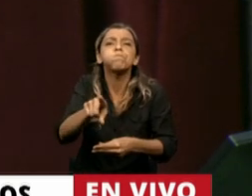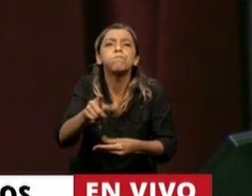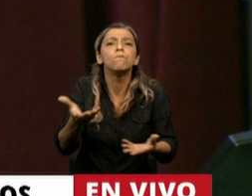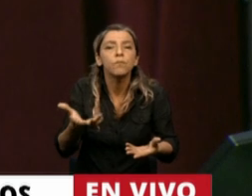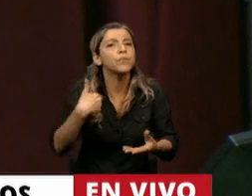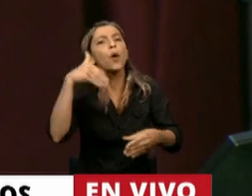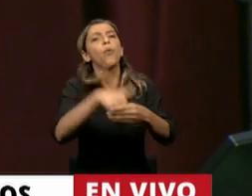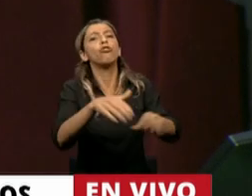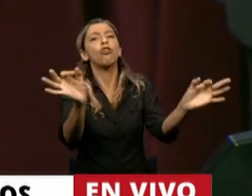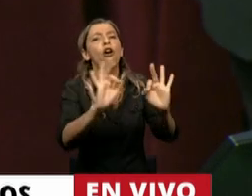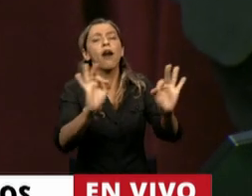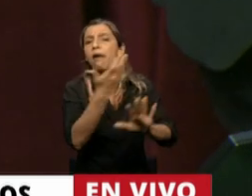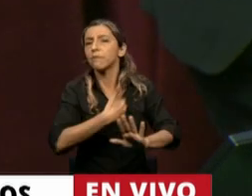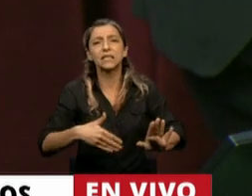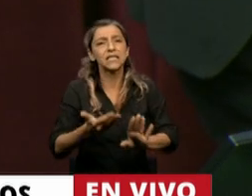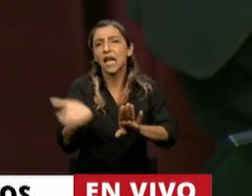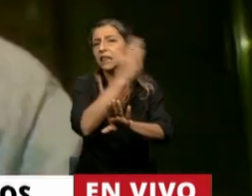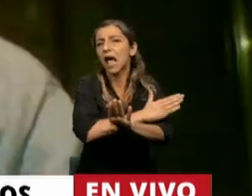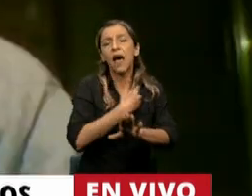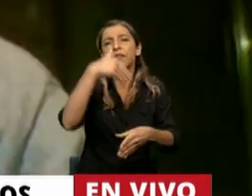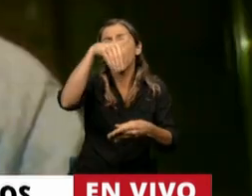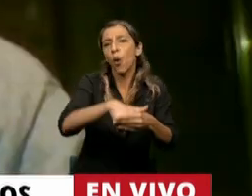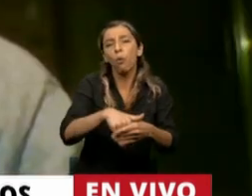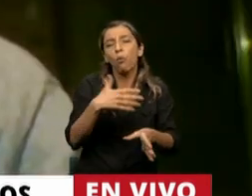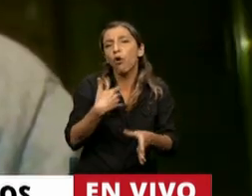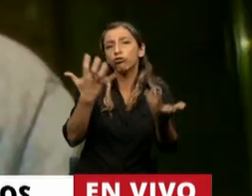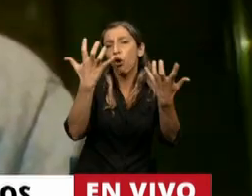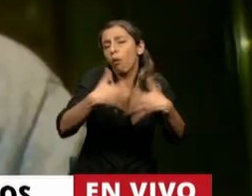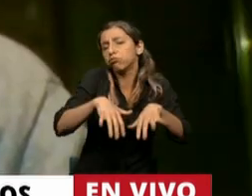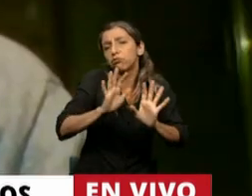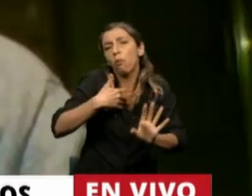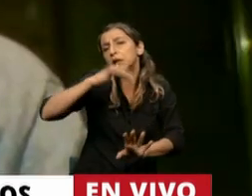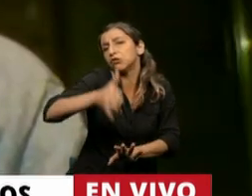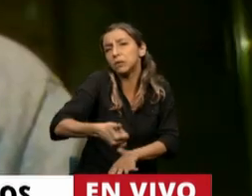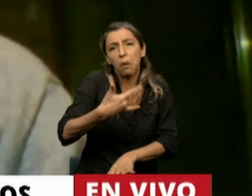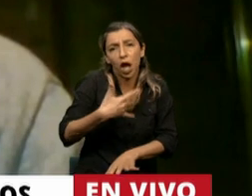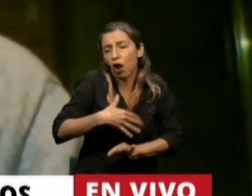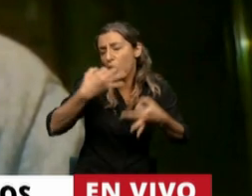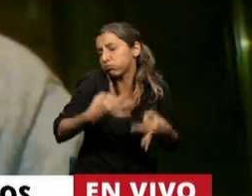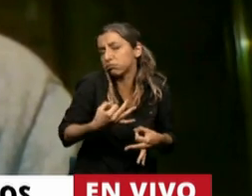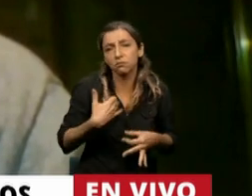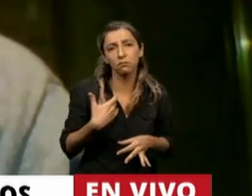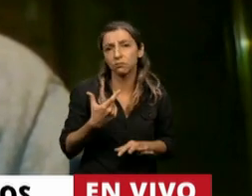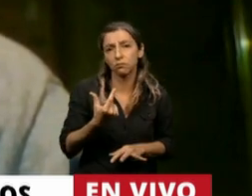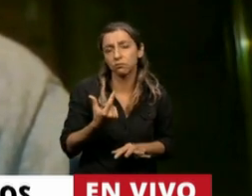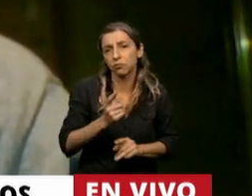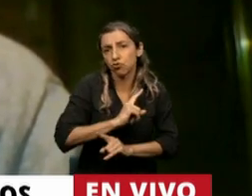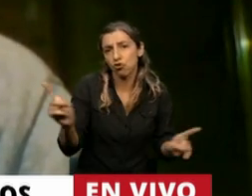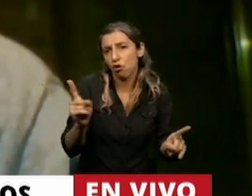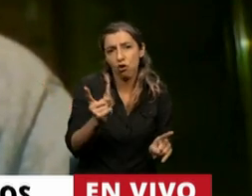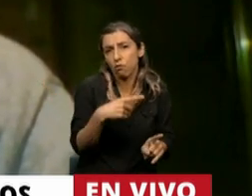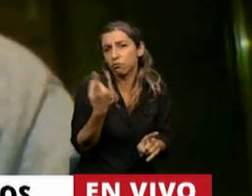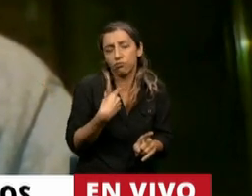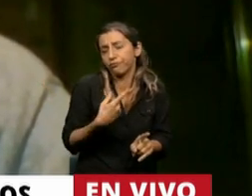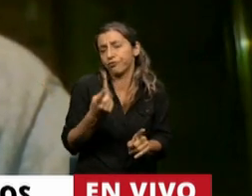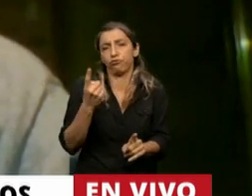voto presidente yo he votado por manera mecánica afirmativo Pero bueno después hemos visto